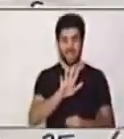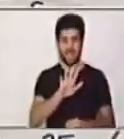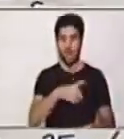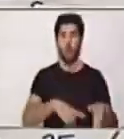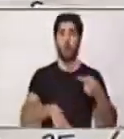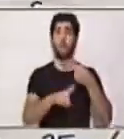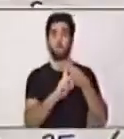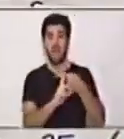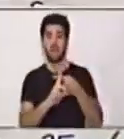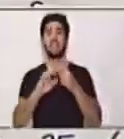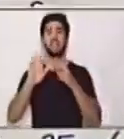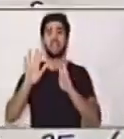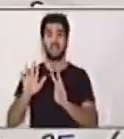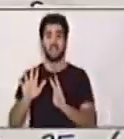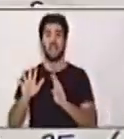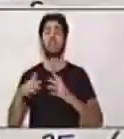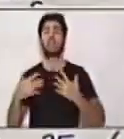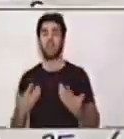25.